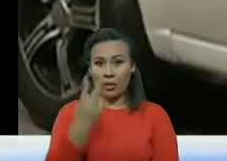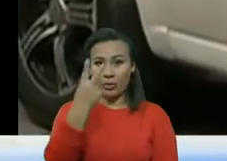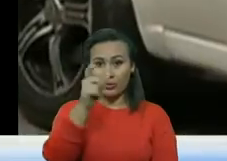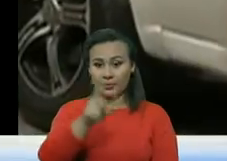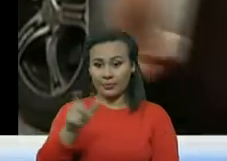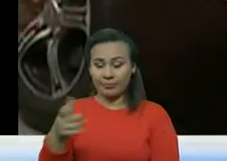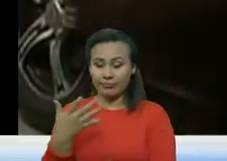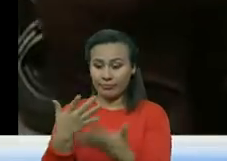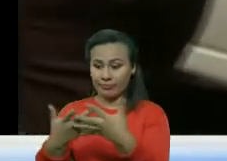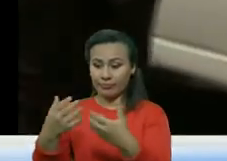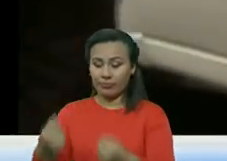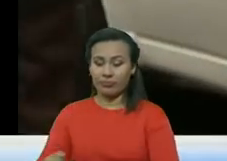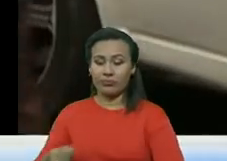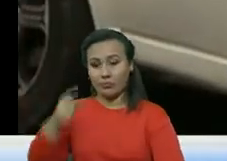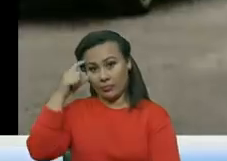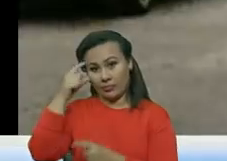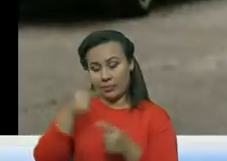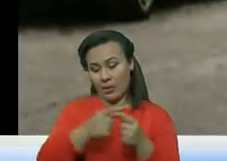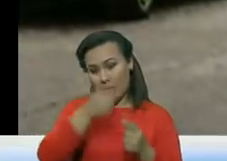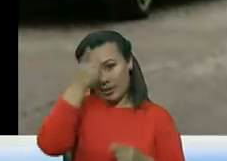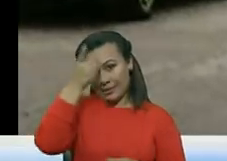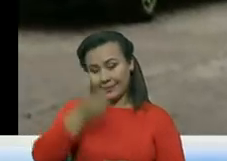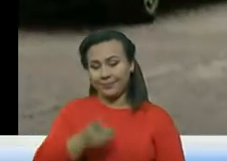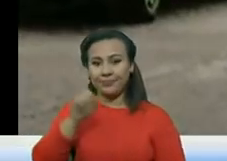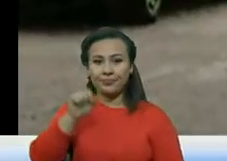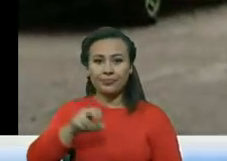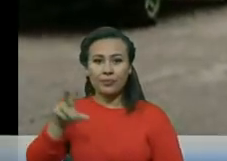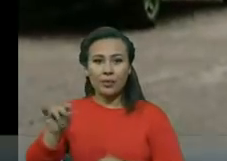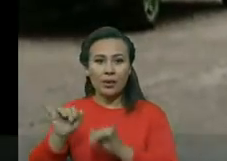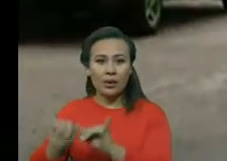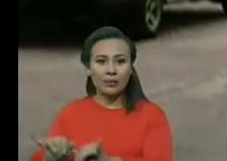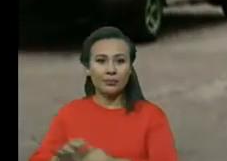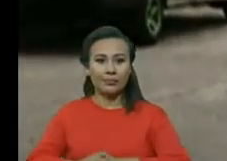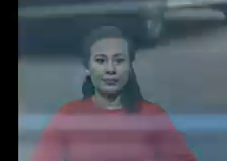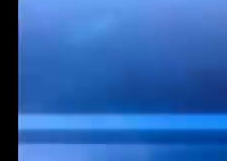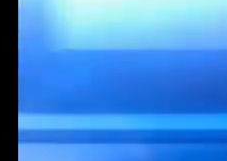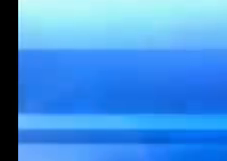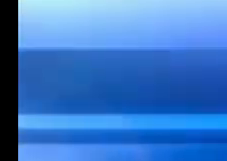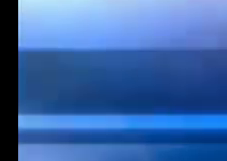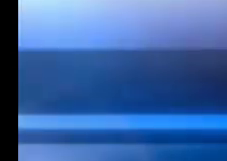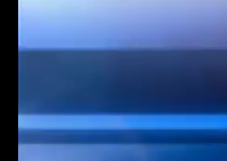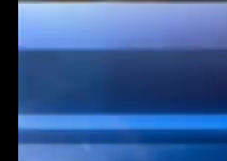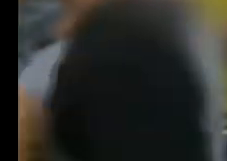a órdenes de la fiscalía. Informó Marcela Maquilón.